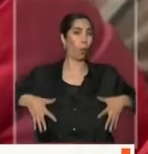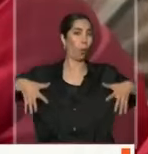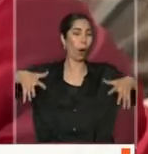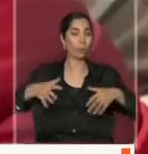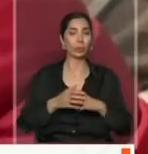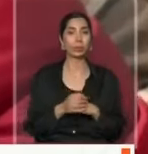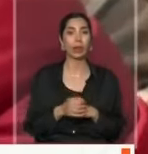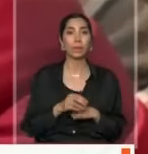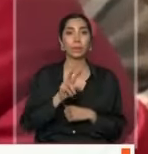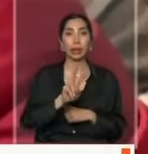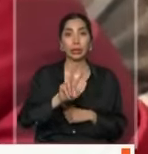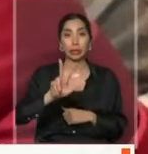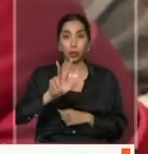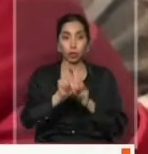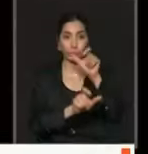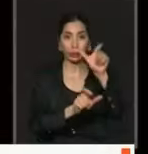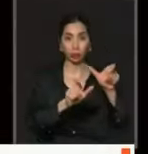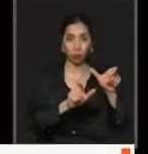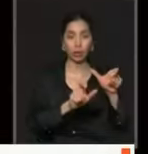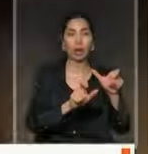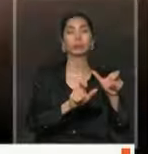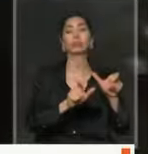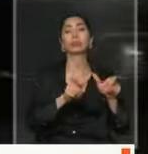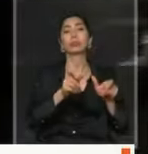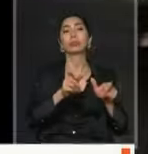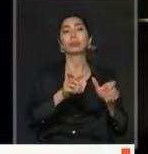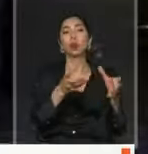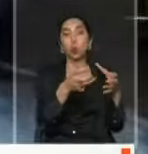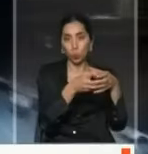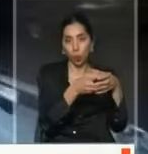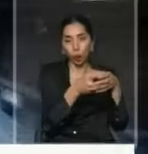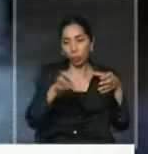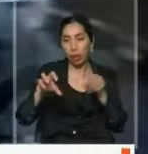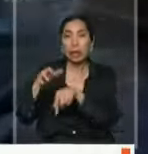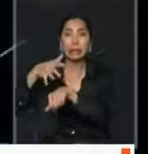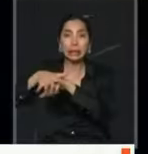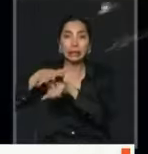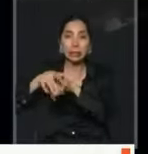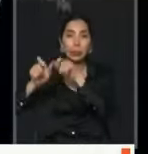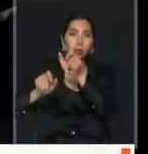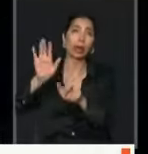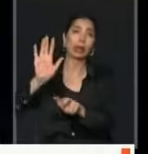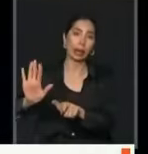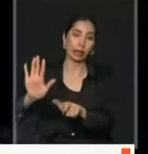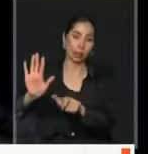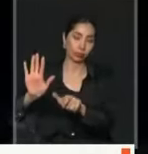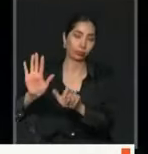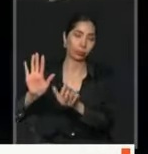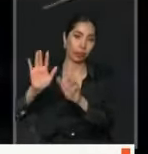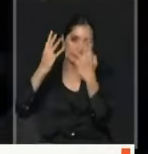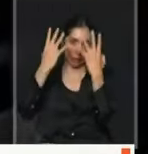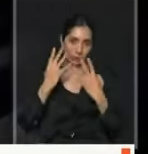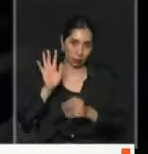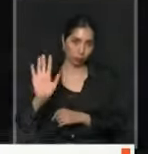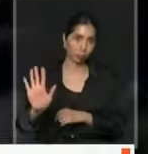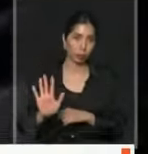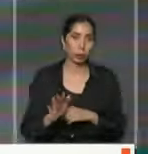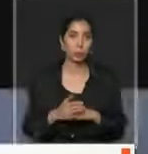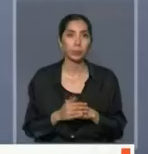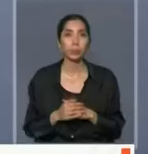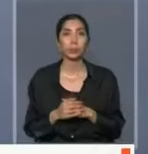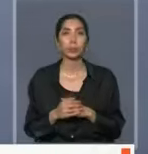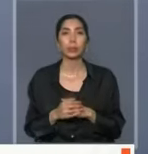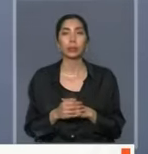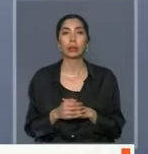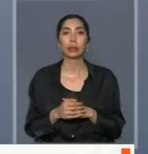15 quedaron con prisión preventiva, una causa que abre una inmediata discusión. Evidentemente los protocolos están